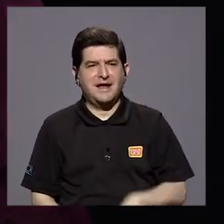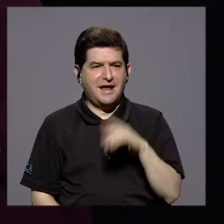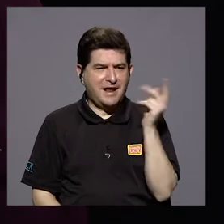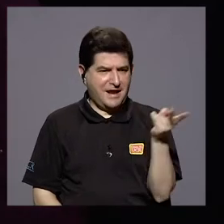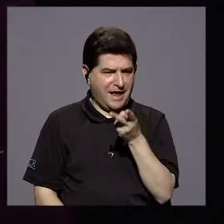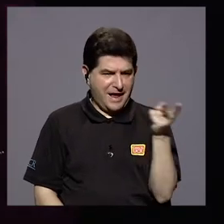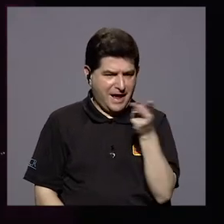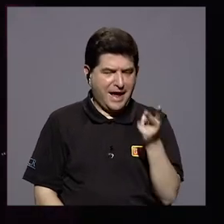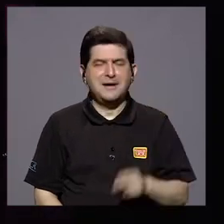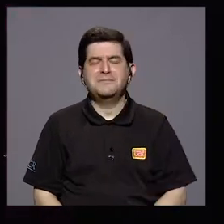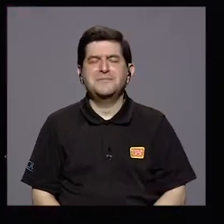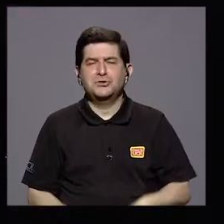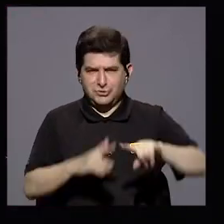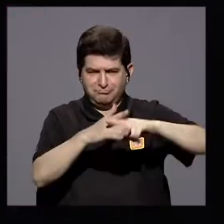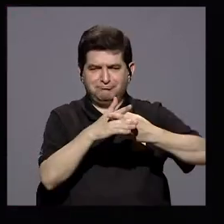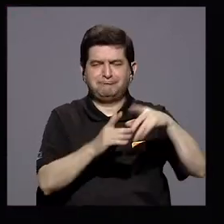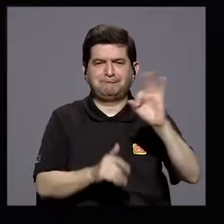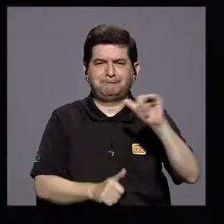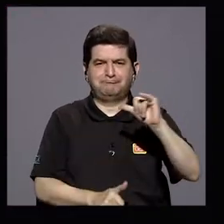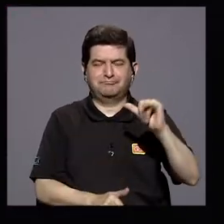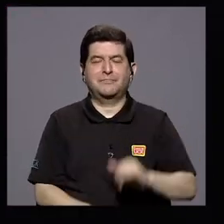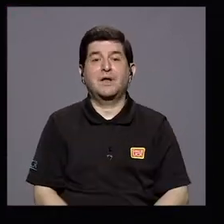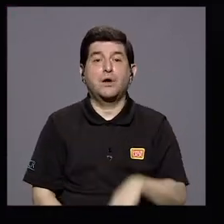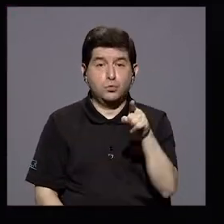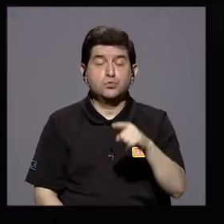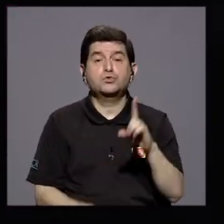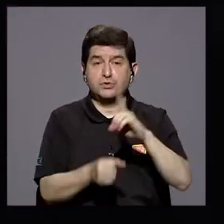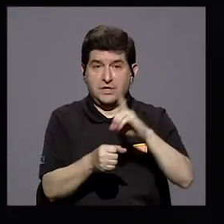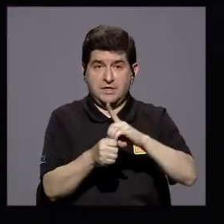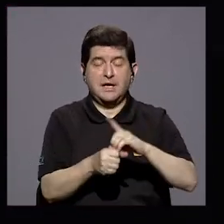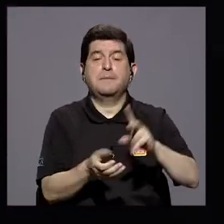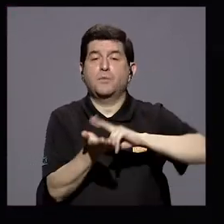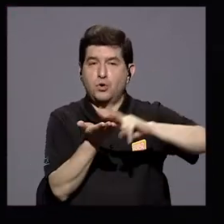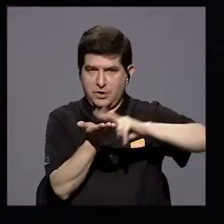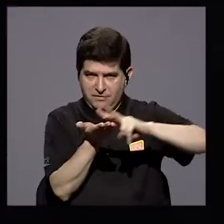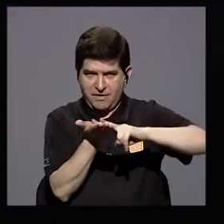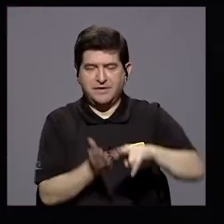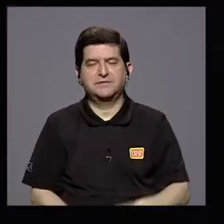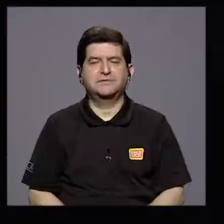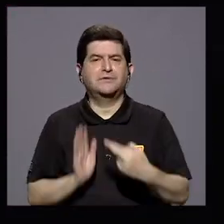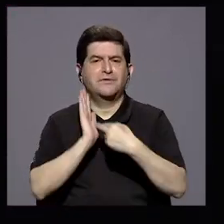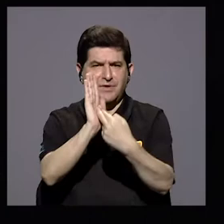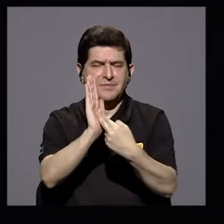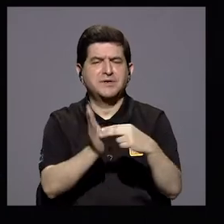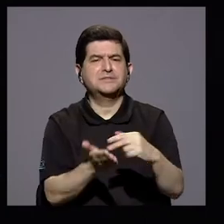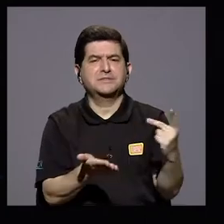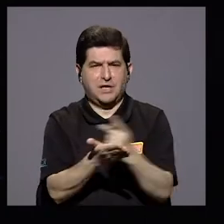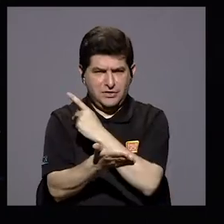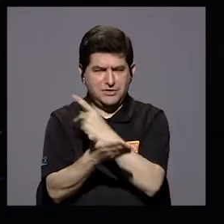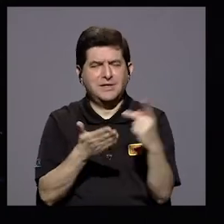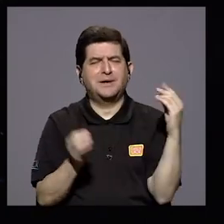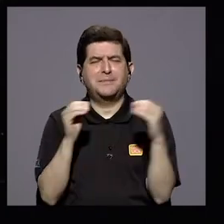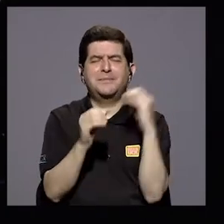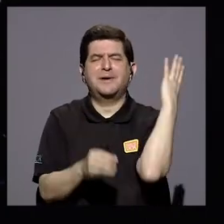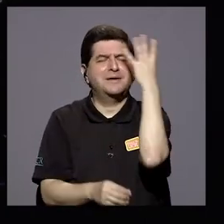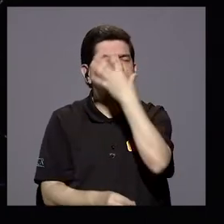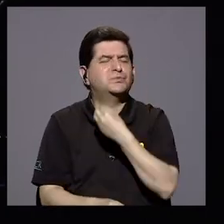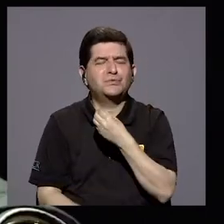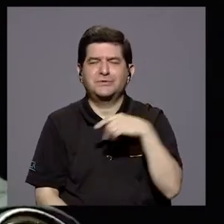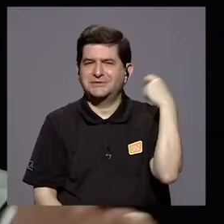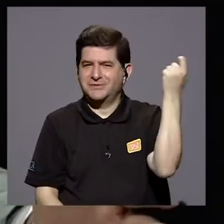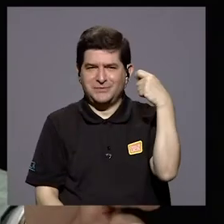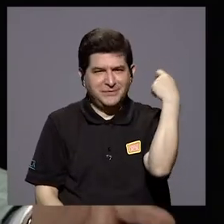y de Derecho era la misma. Pero bueno, usted es diputada de la República del Partido de Liberación Nacional, representa a una de las provincias más hermosas de este país, que es